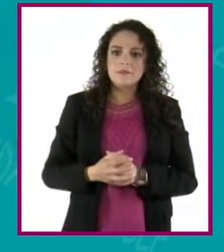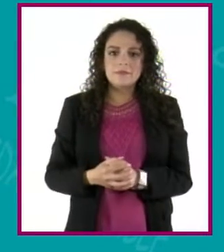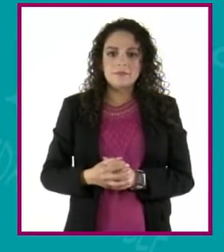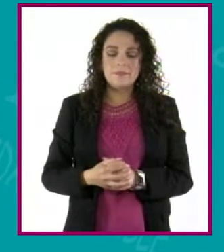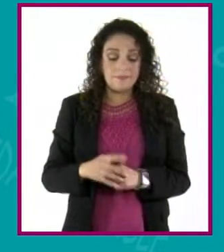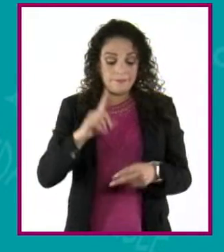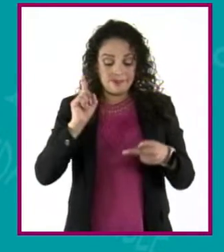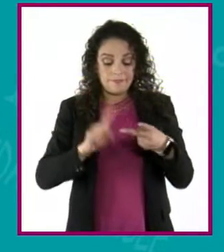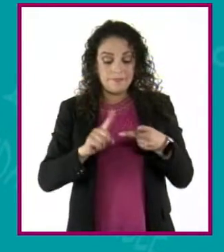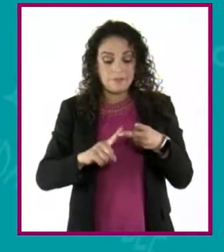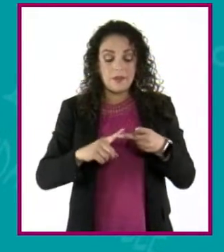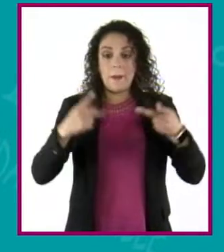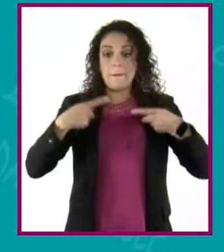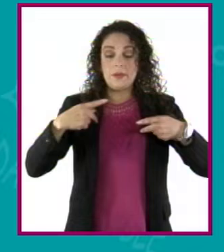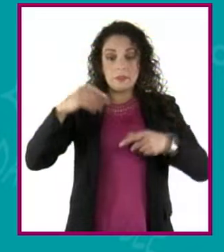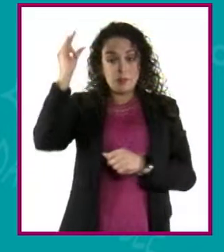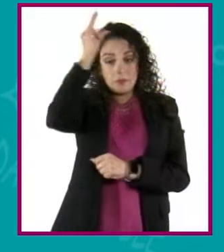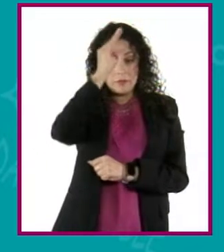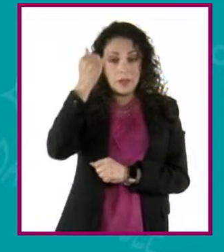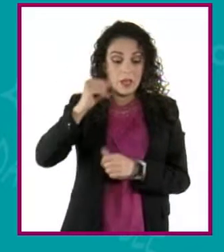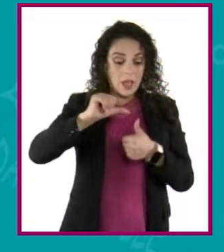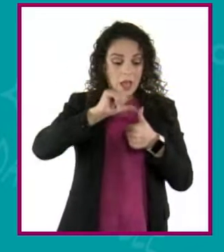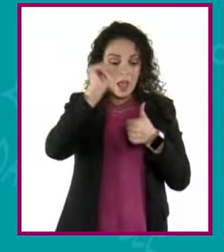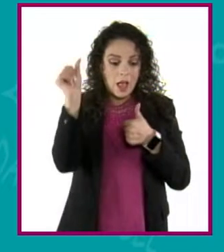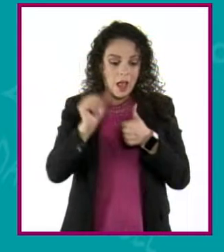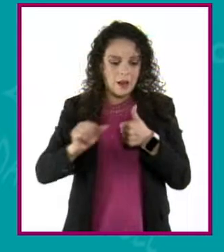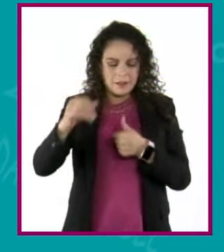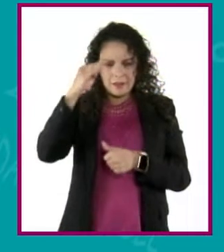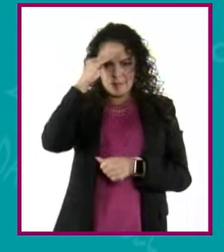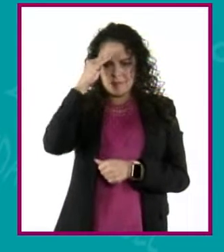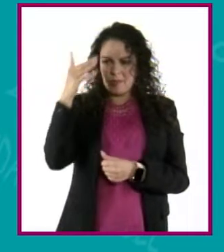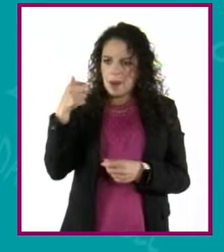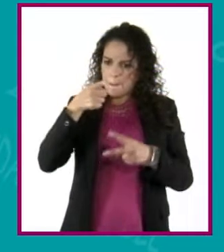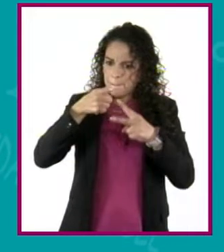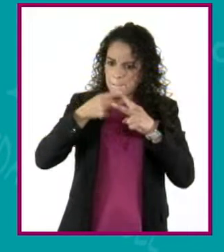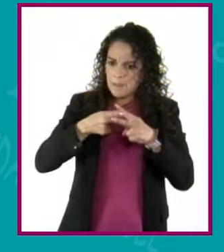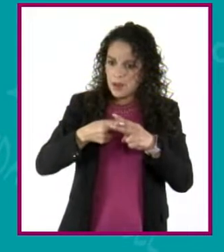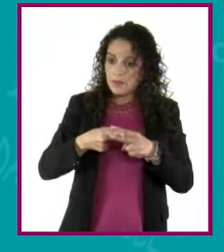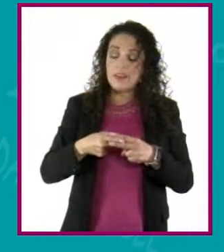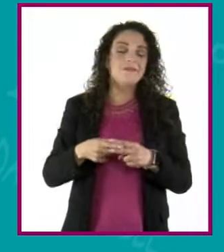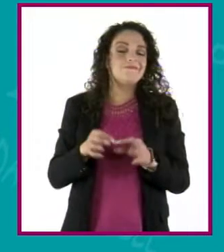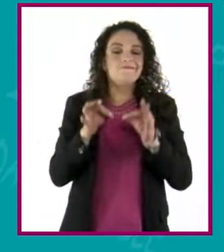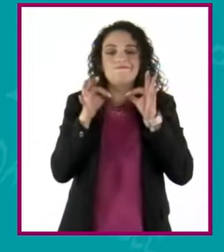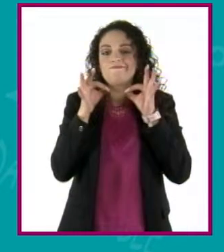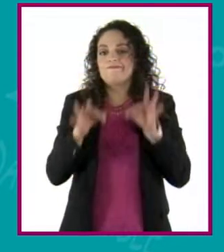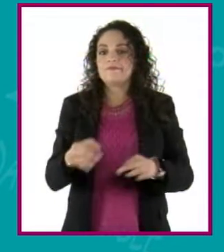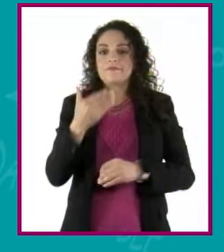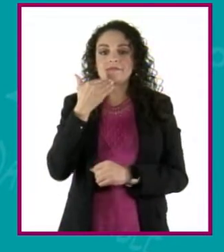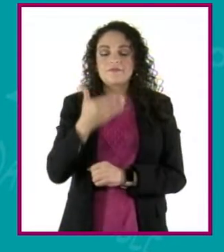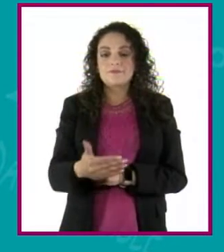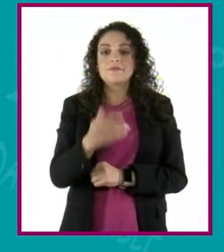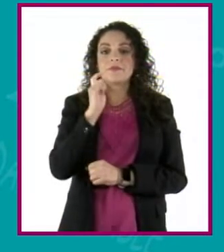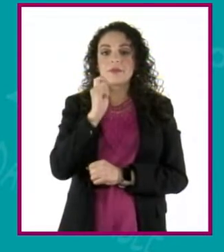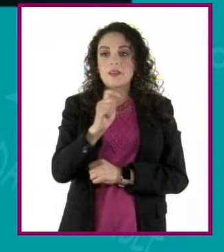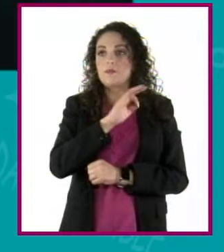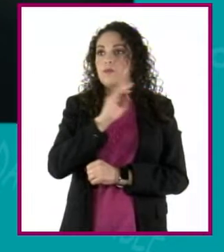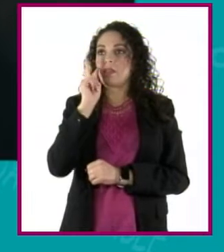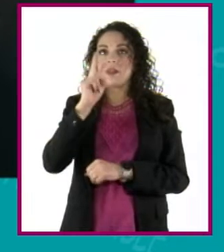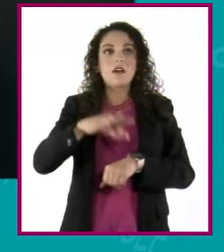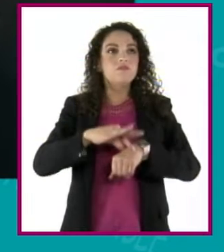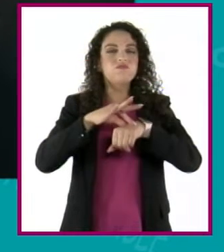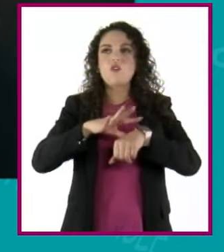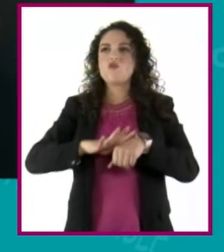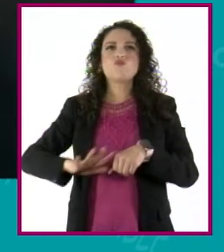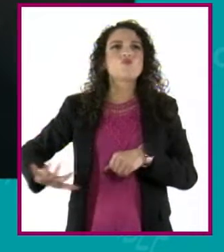lugar, tanto los filósofos como los artistas estaban convencidos de que las matemáticas eran la verdadera esencia del mundo físico y que todo el